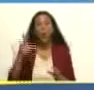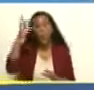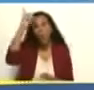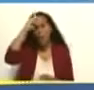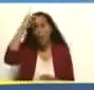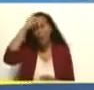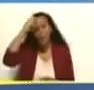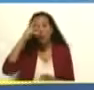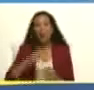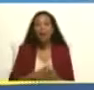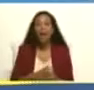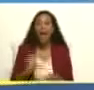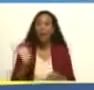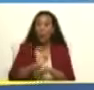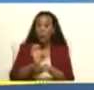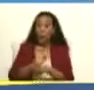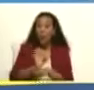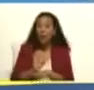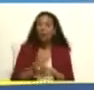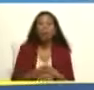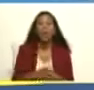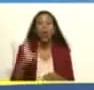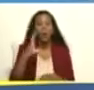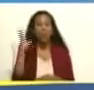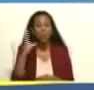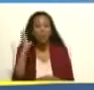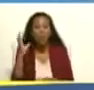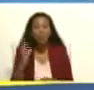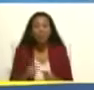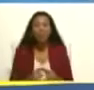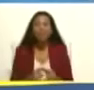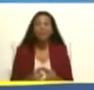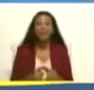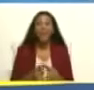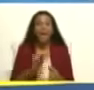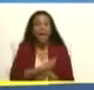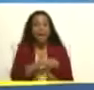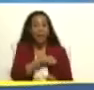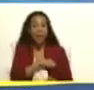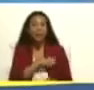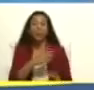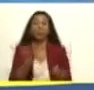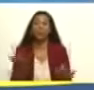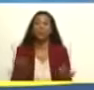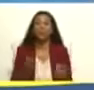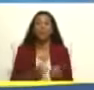peruanos, con los ecuatorianos, colombianos, españoles,